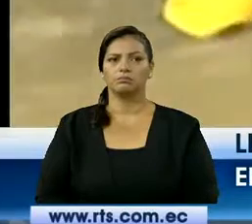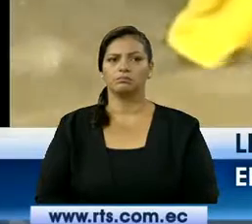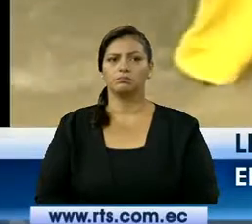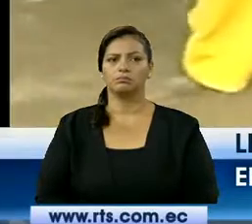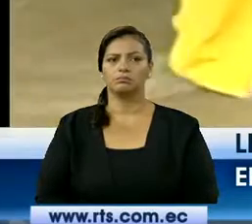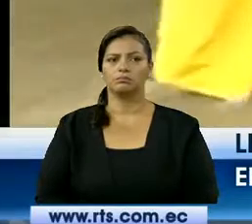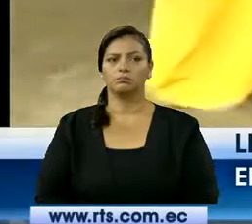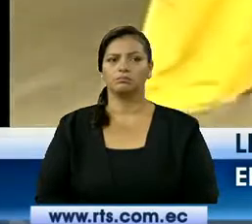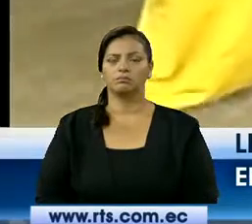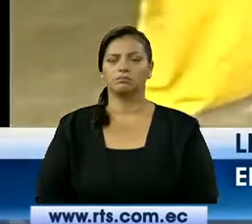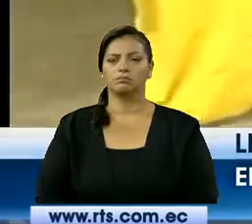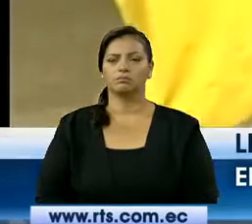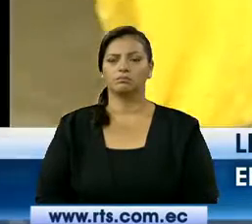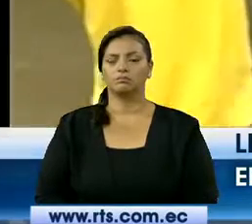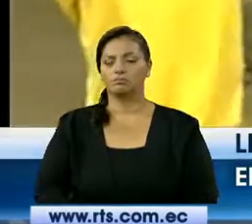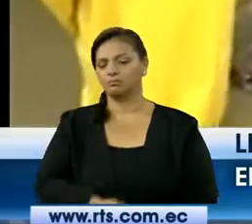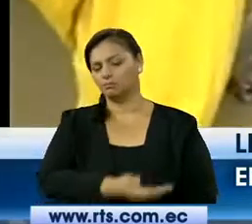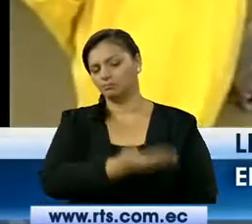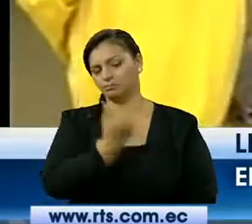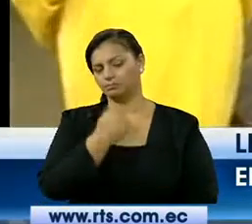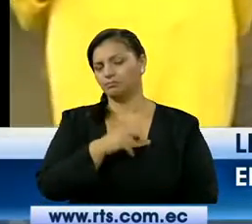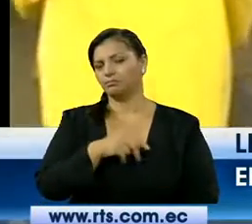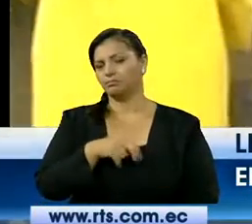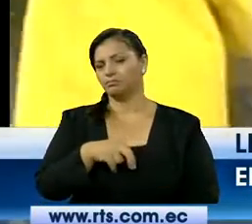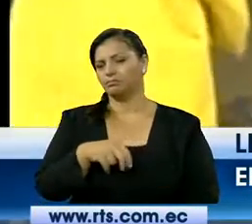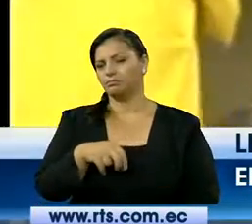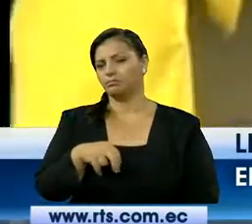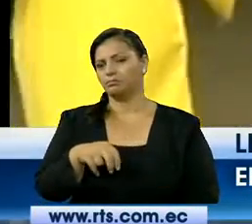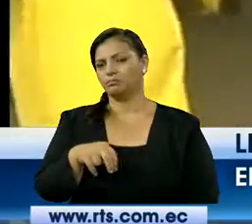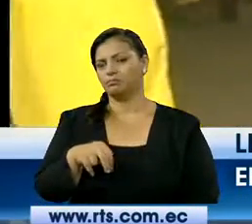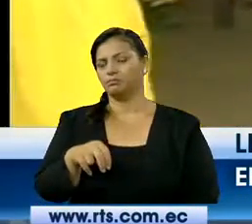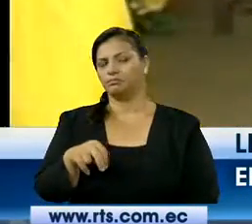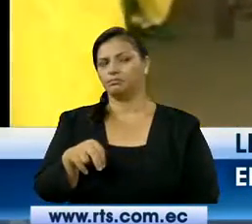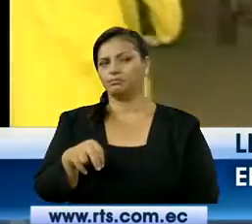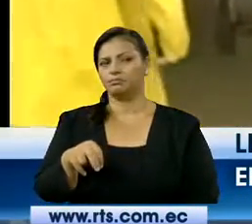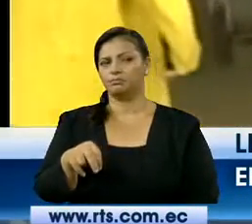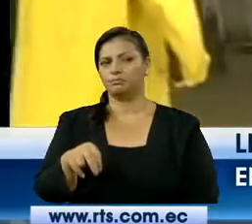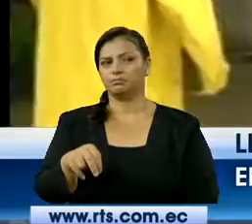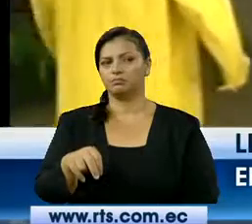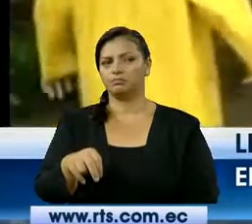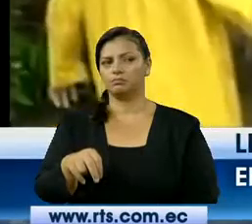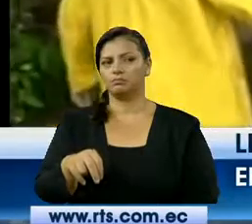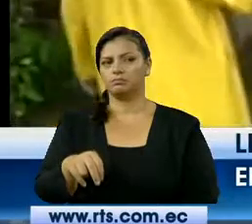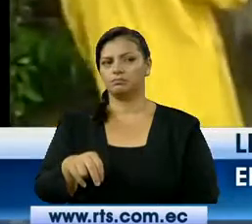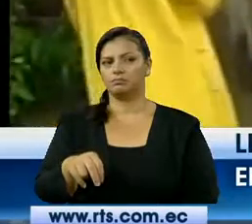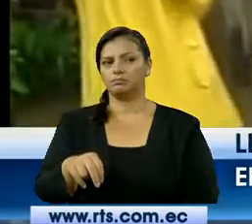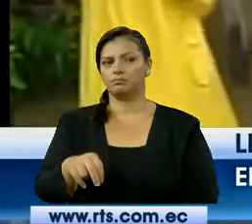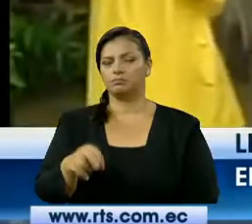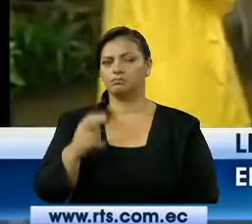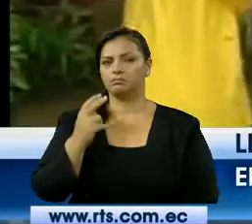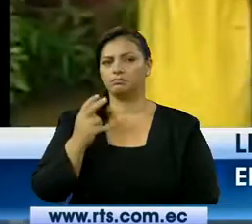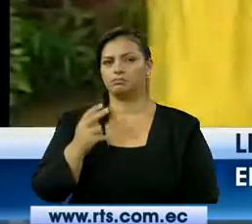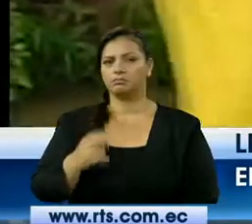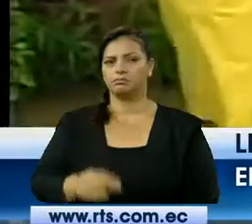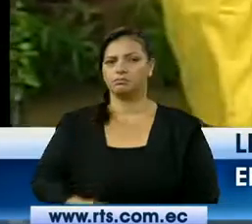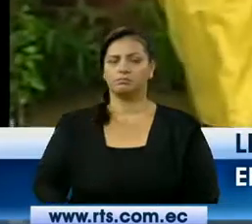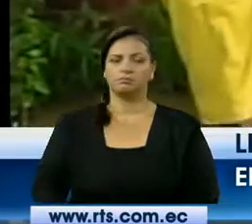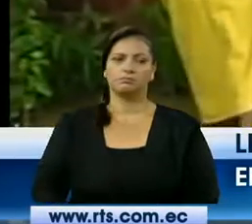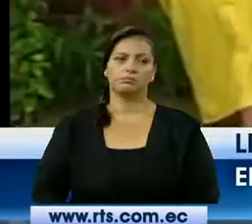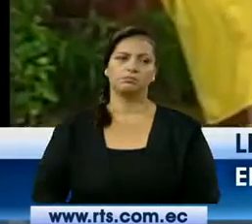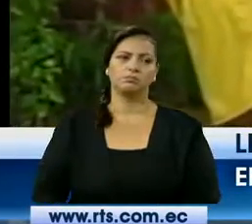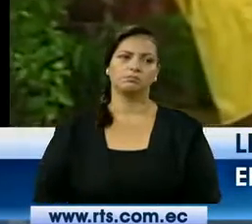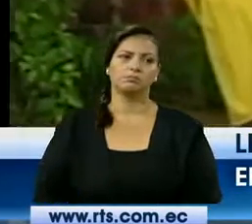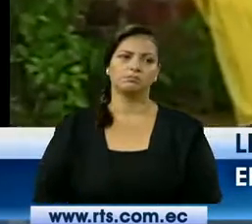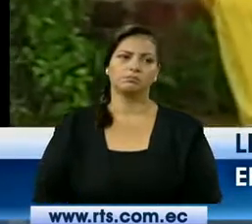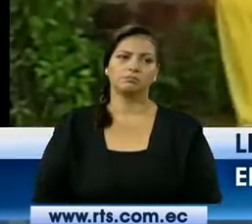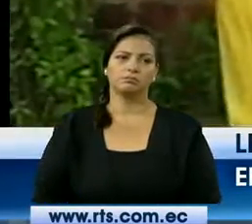vamos a tratar de acercarnos para que nuestros amigos televidentes puedan tener un poco más de idea, mayor idea de cómo es cada